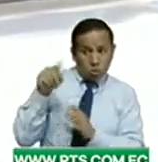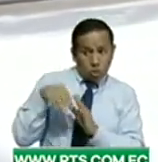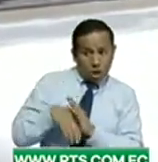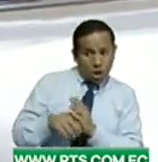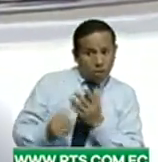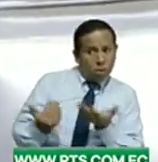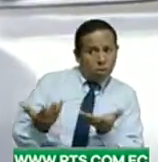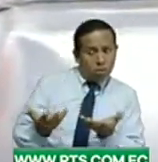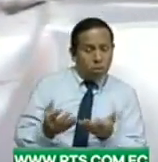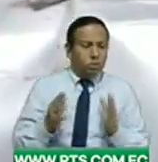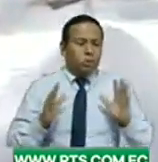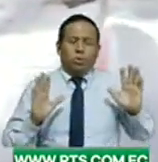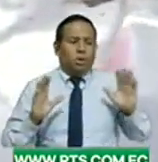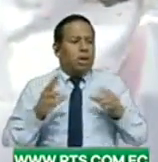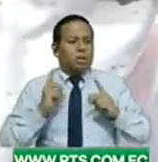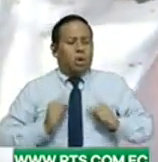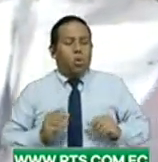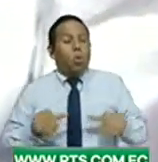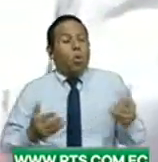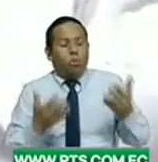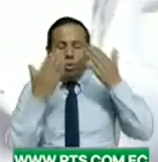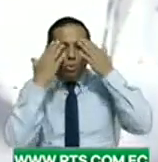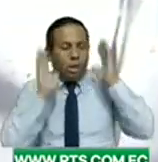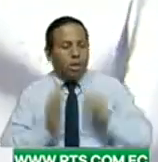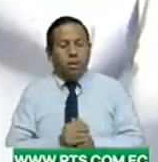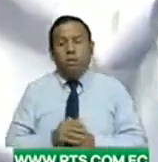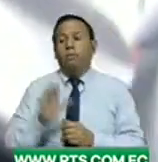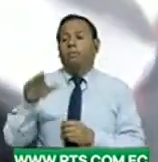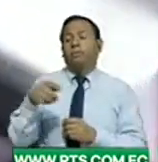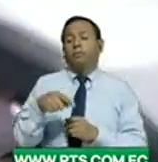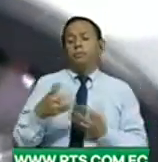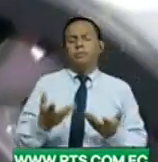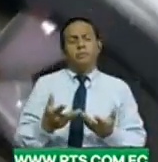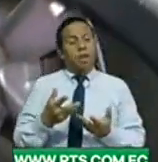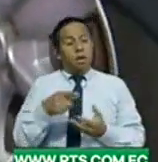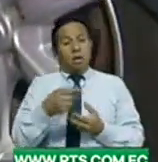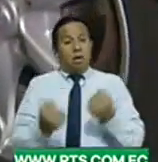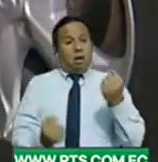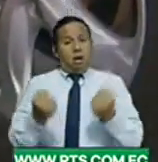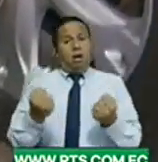Desconocemos su situación. El conductor del tráiler no tenemos desconocimiento de su paradero. Informó Maite Mora.